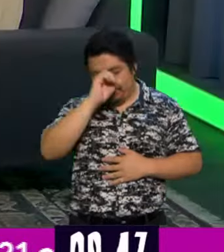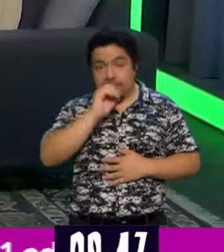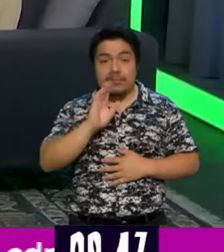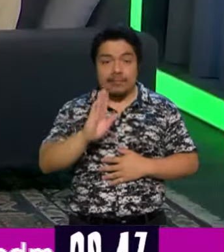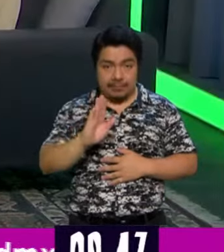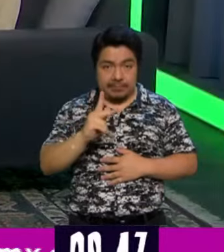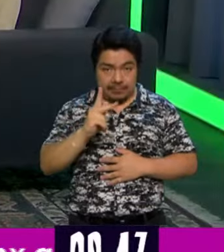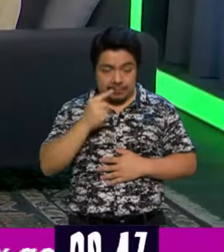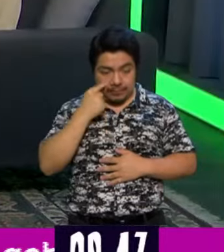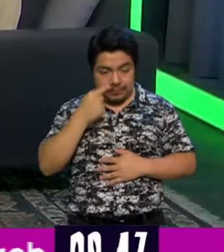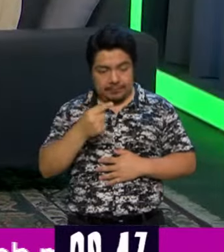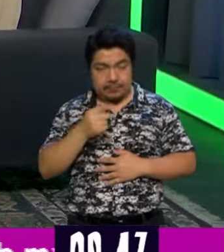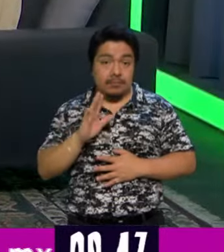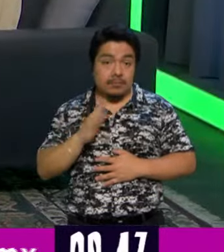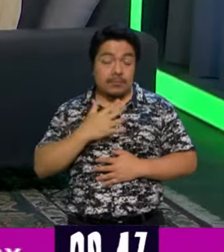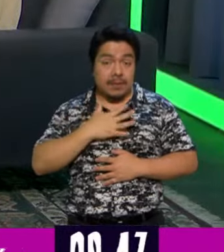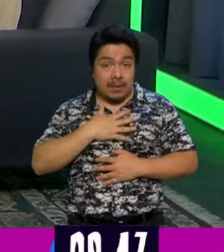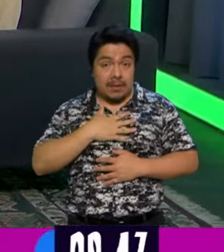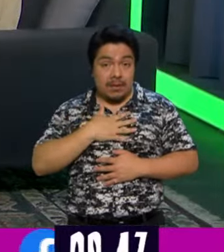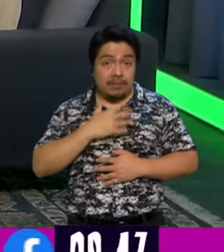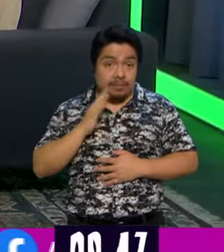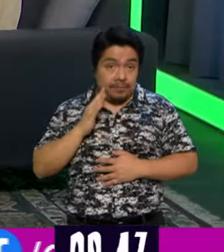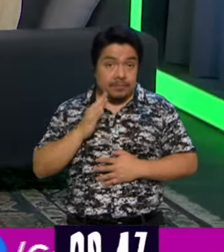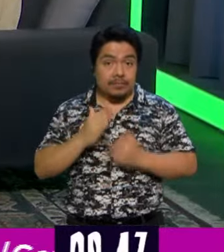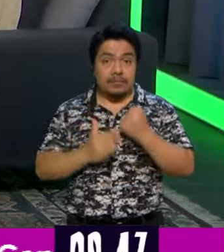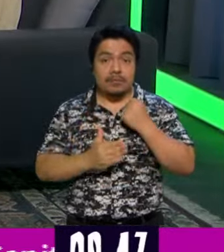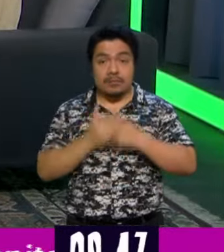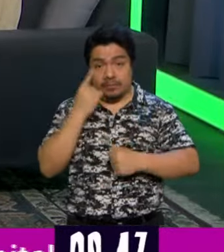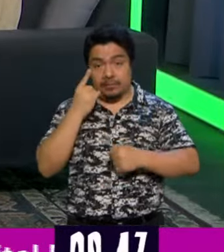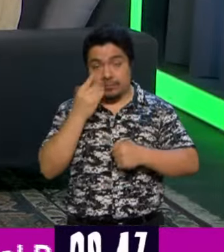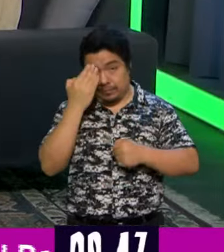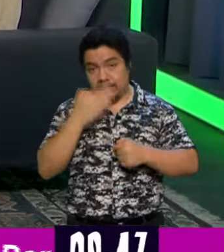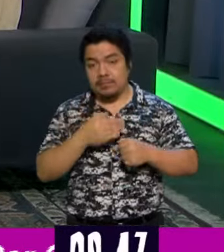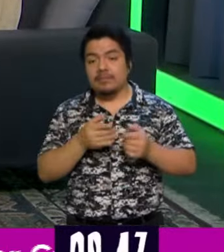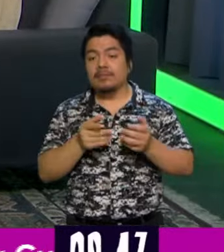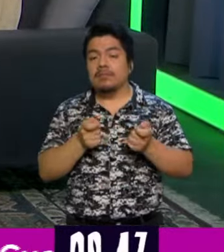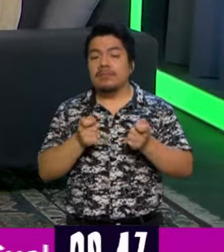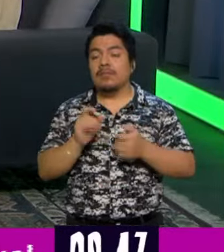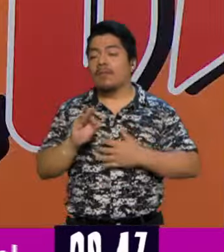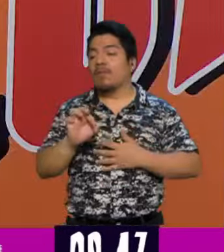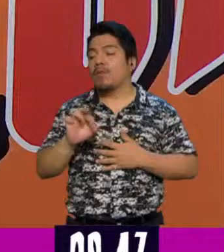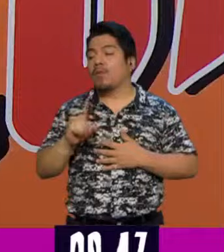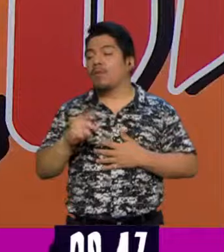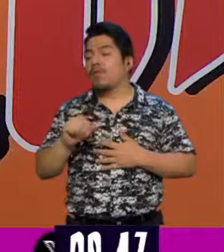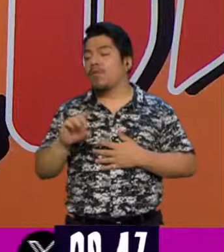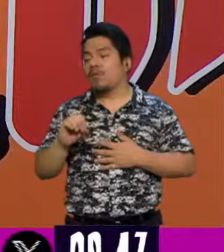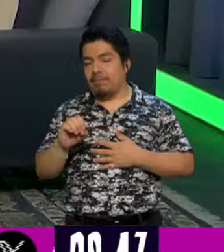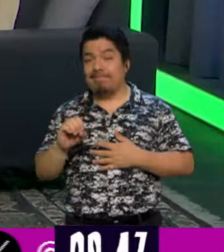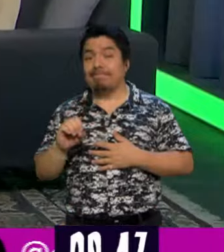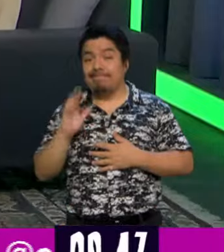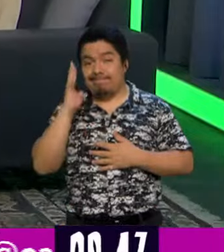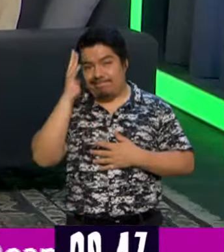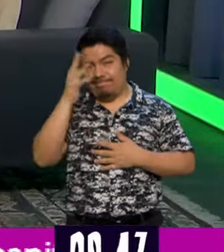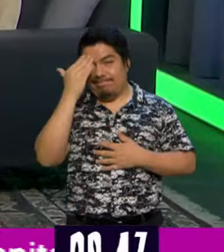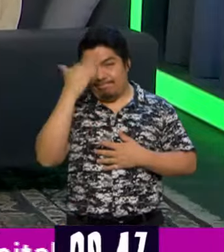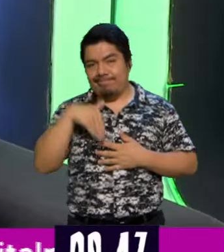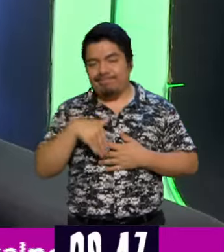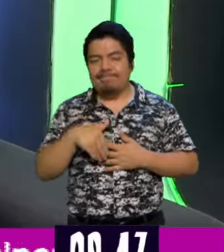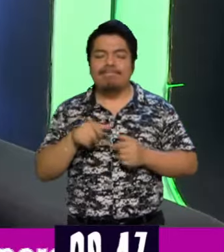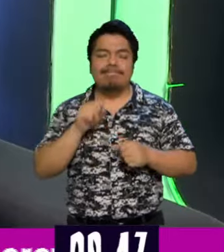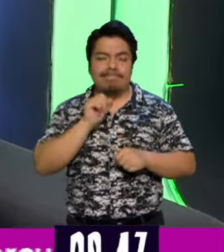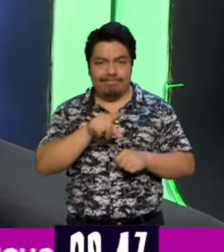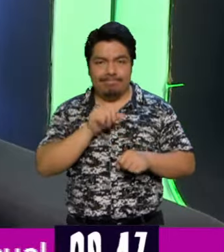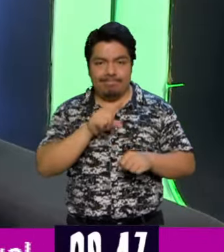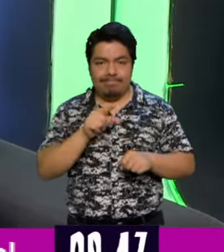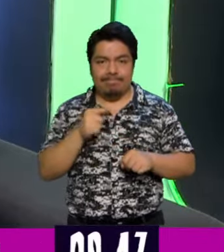caso yo pues como sé, porque soy parte del ejercicio. Y eres futurólogo, ¿no? Y eres futurólogo. Claro, pero creo que también hay